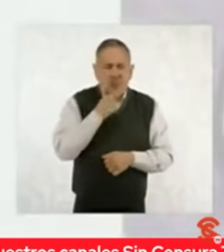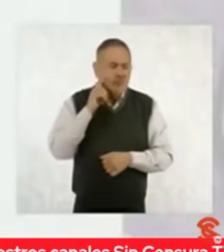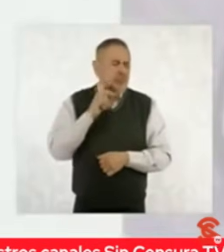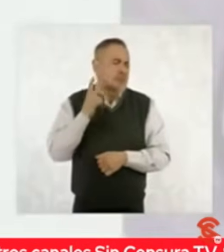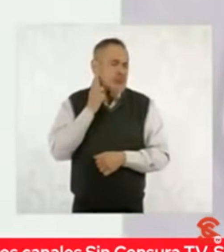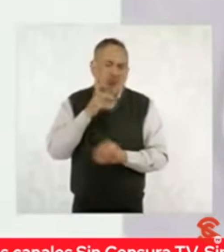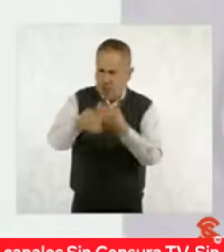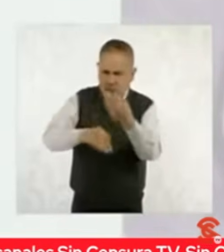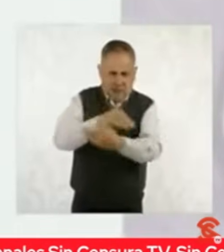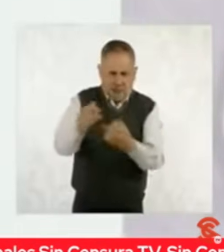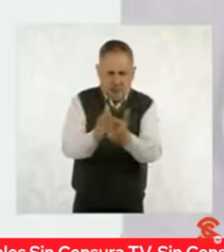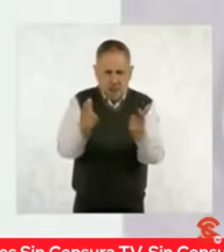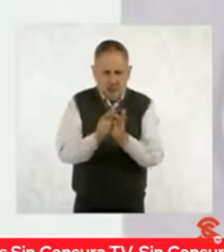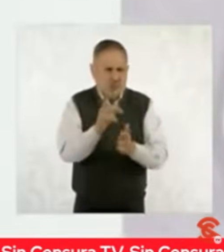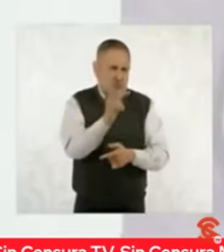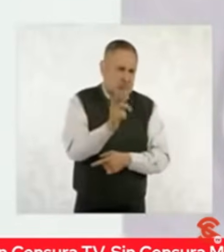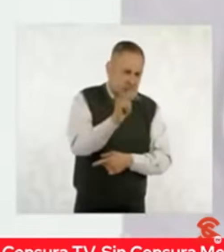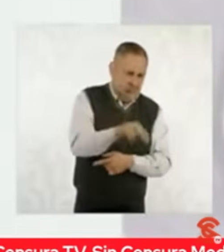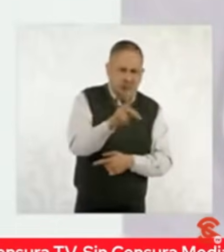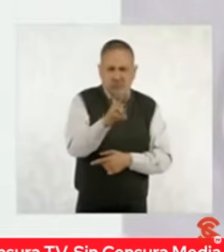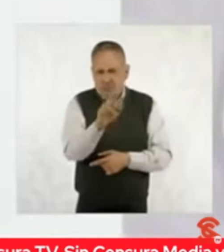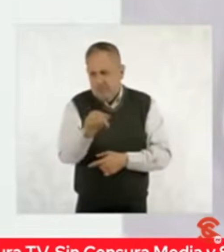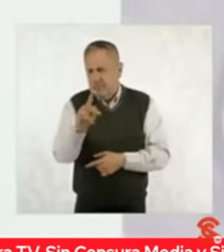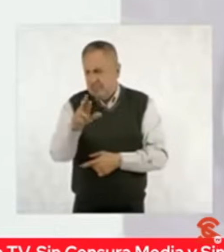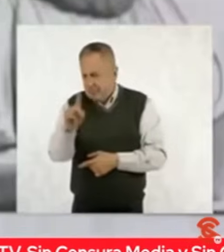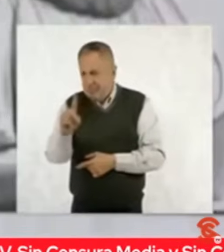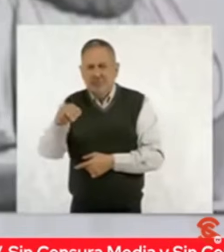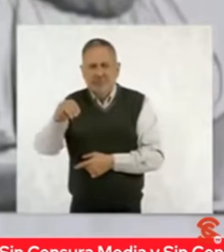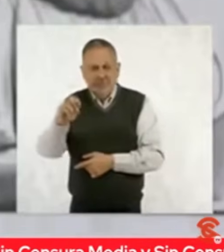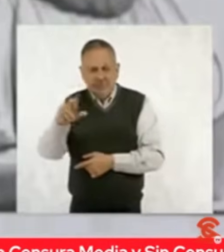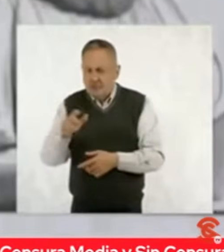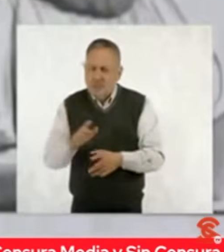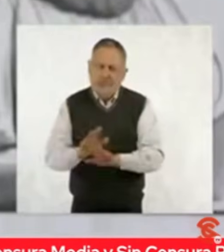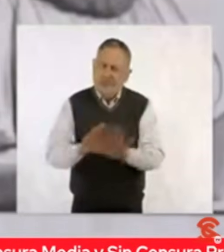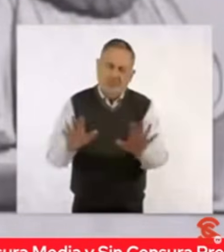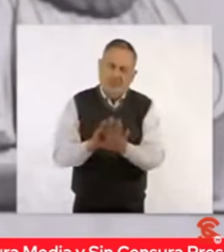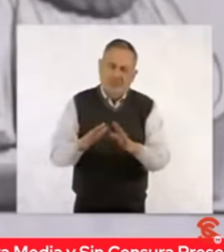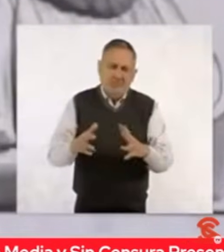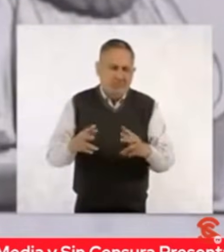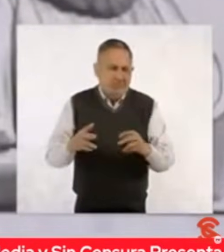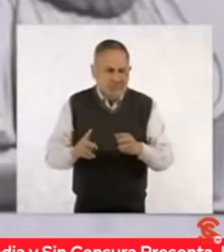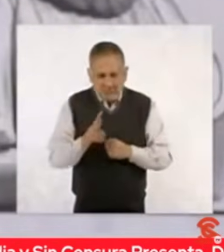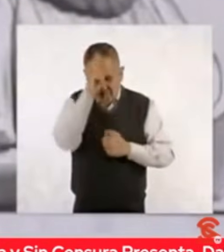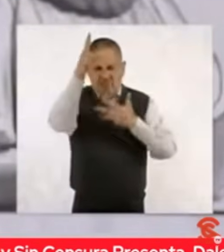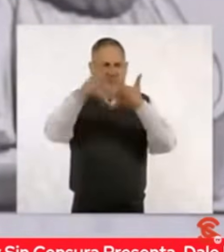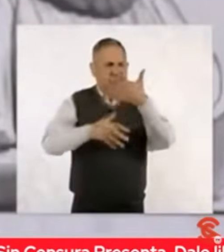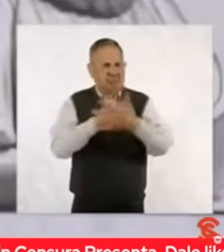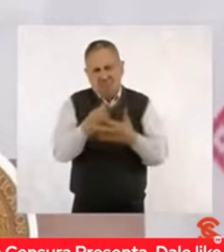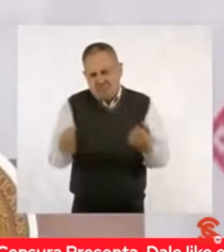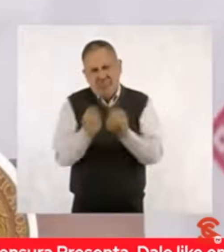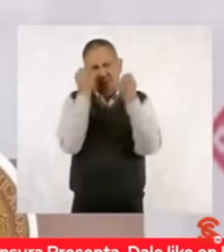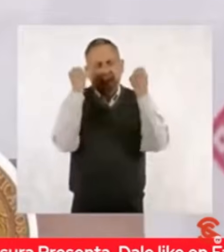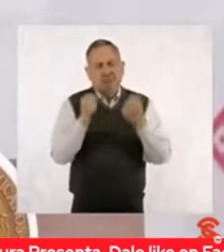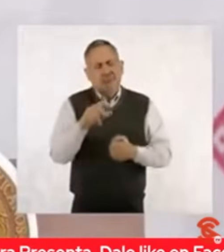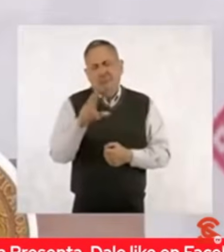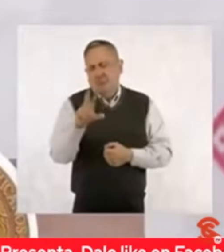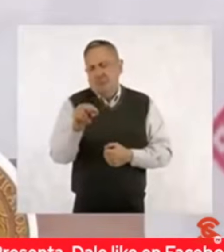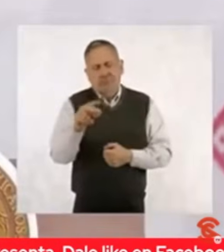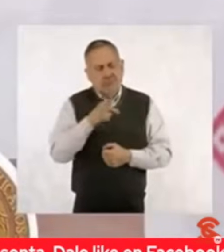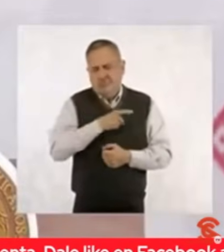los grupos. No tienen por qué llegarse a la violencia. Entonces yo creo